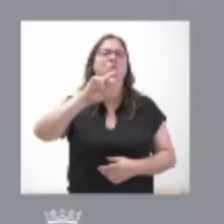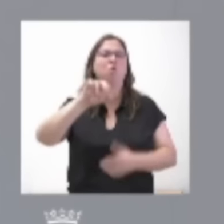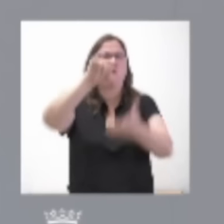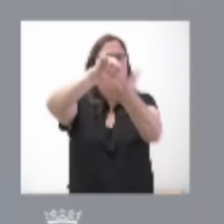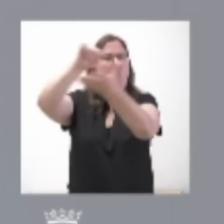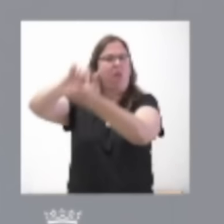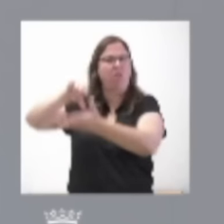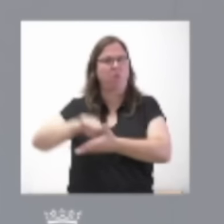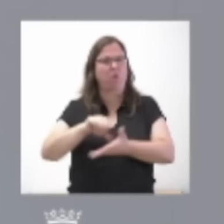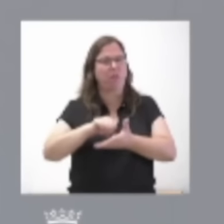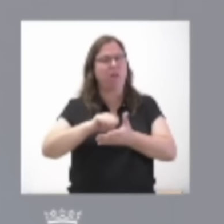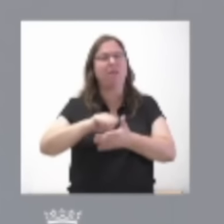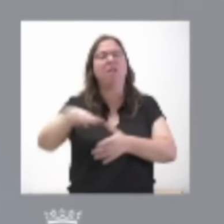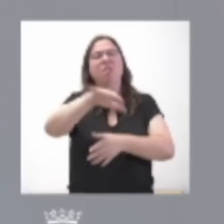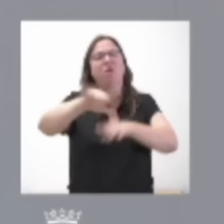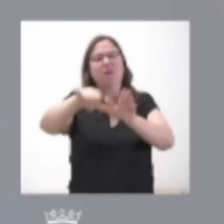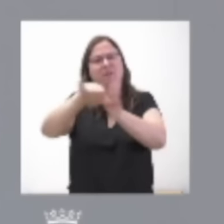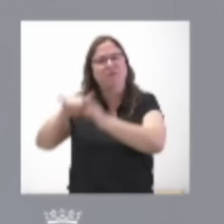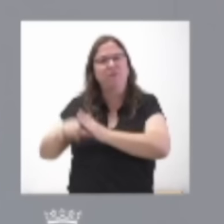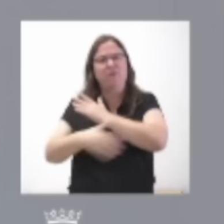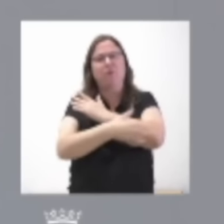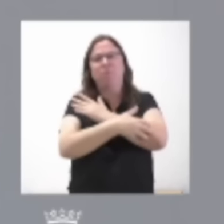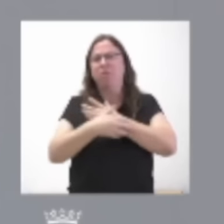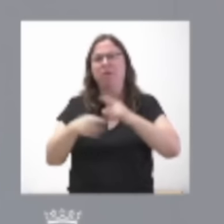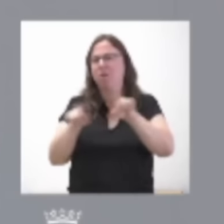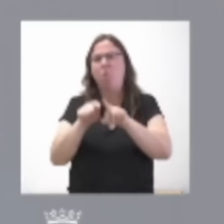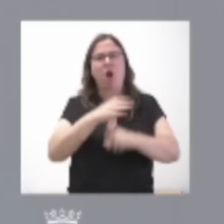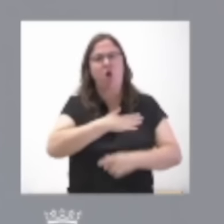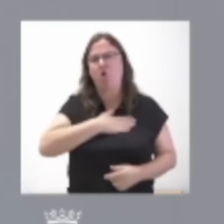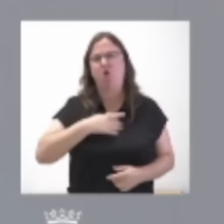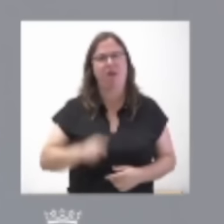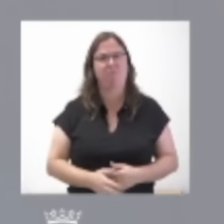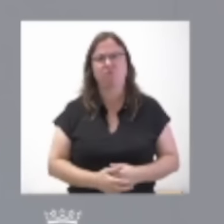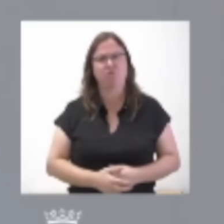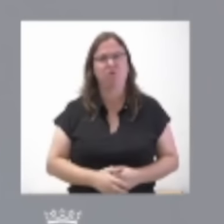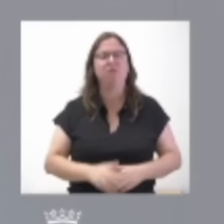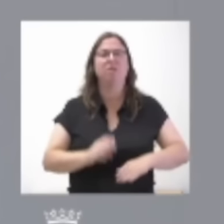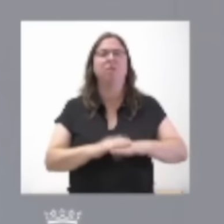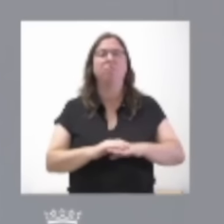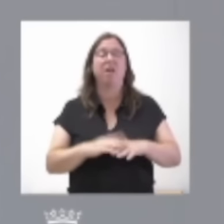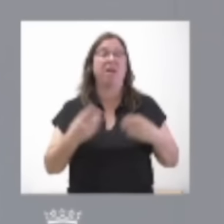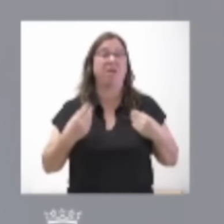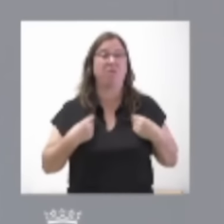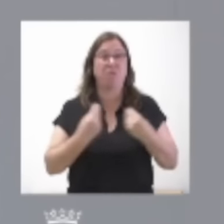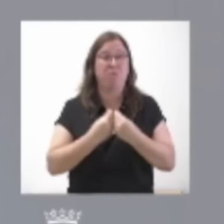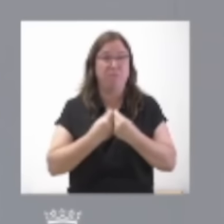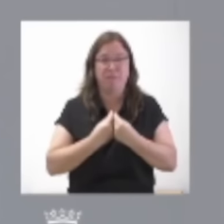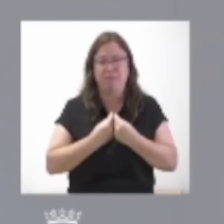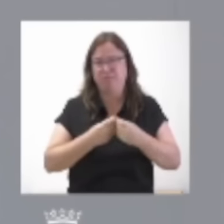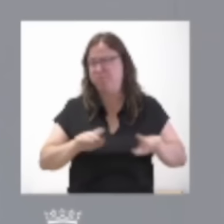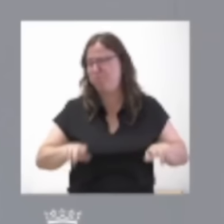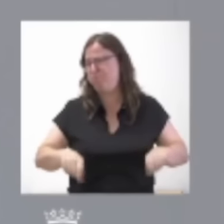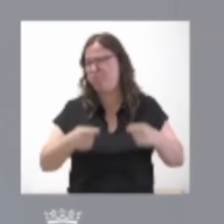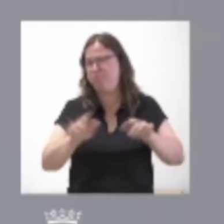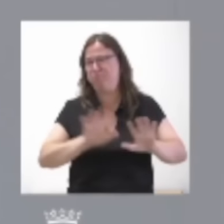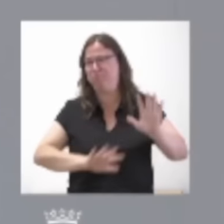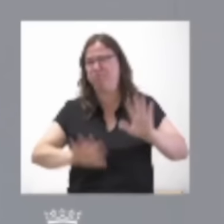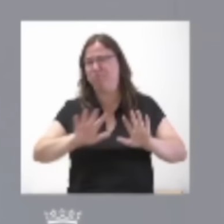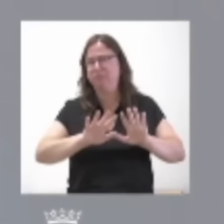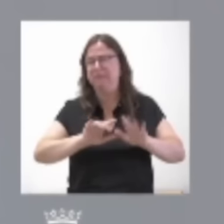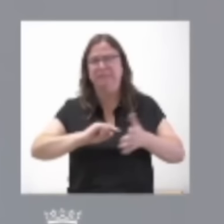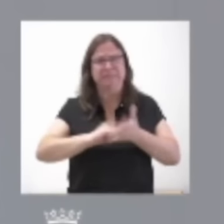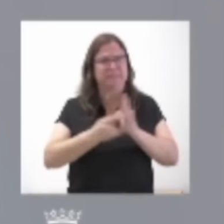otras ciudades de países europeos en los que la convivencia se ha degradado de manera